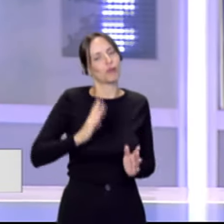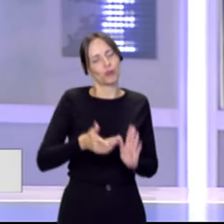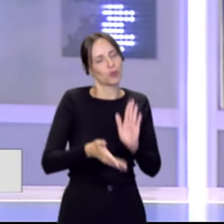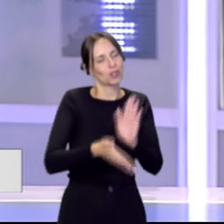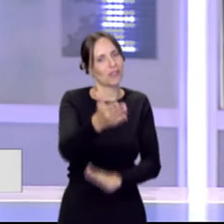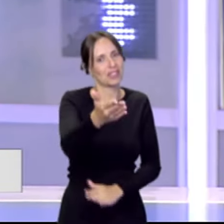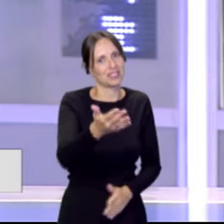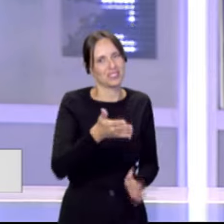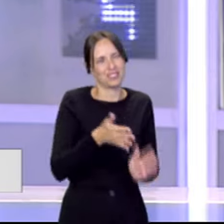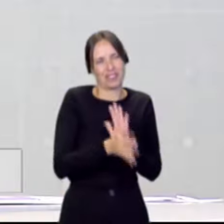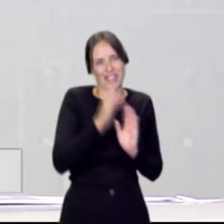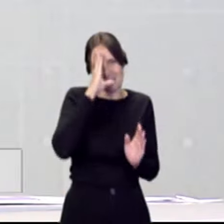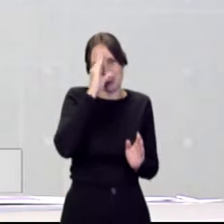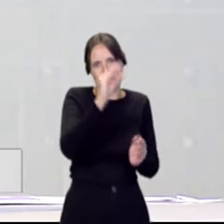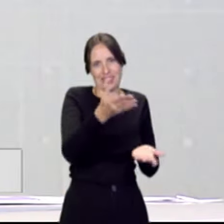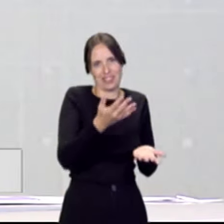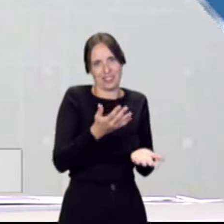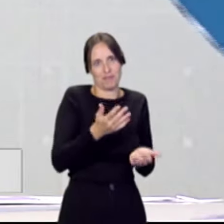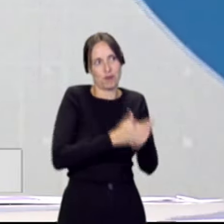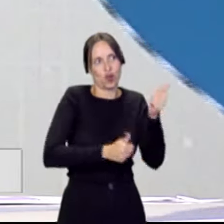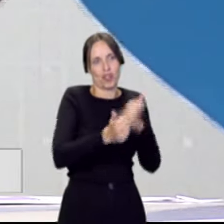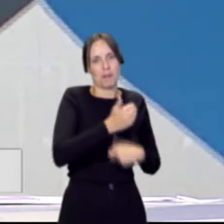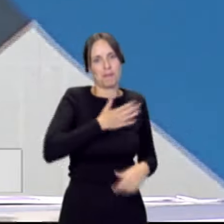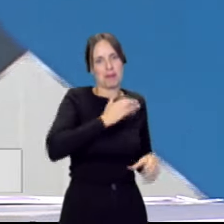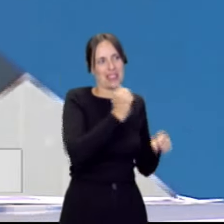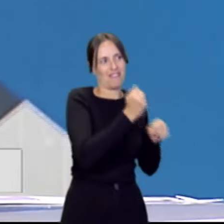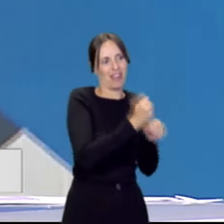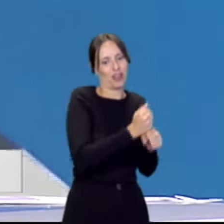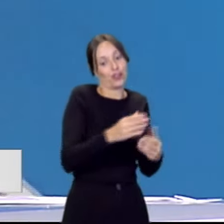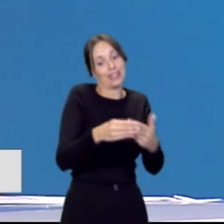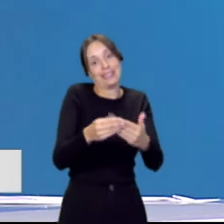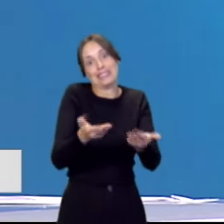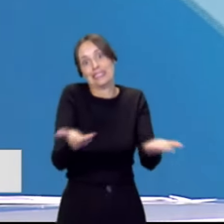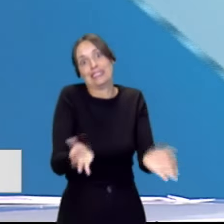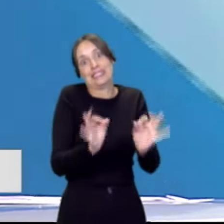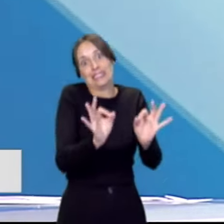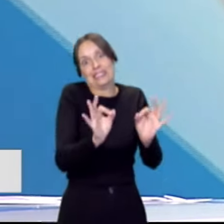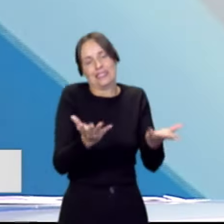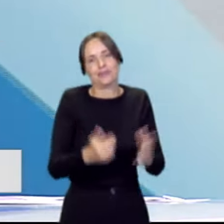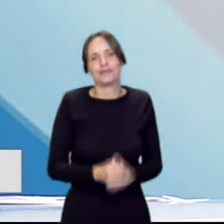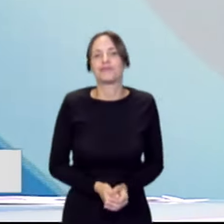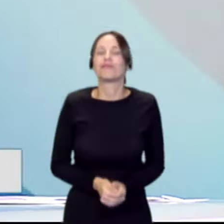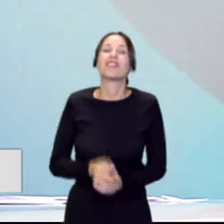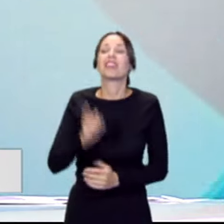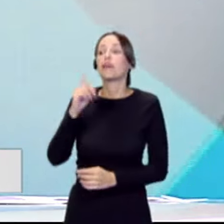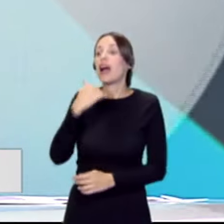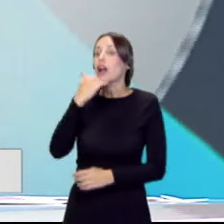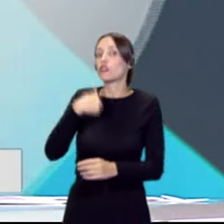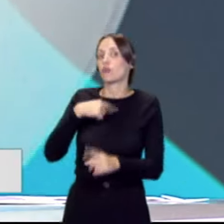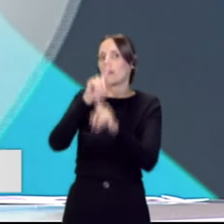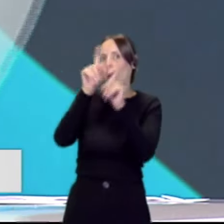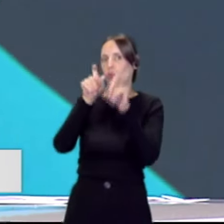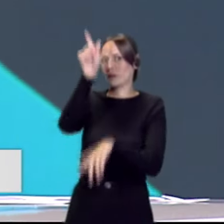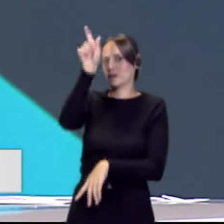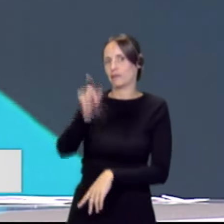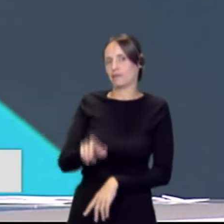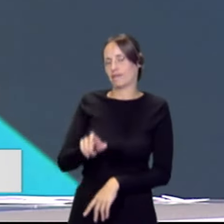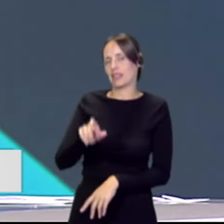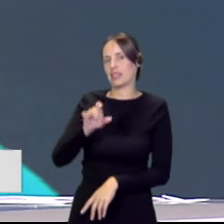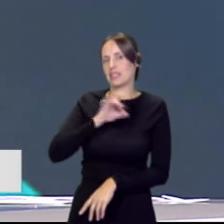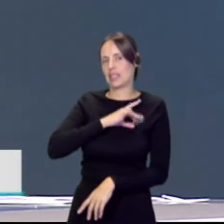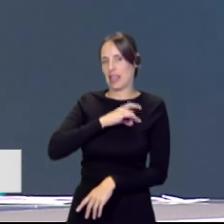¿no? Y vamos a apuntar una cosa porque, claro, yo le preguntaba, ¿no?, a la señora Cosano, bueno, ¿y qué pueden hacer los trabajadores? Claro, ya se calcula